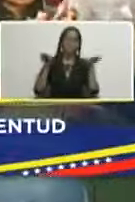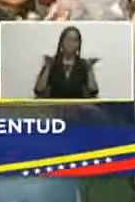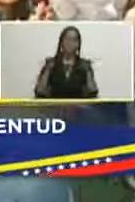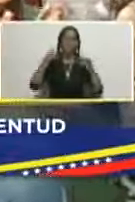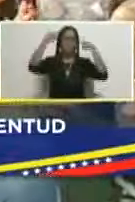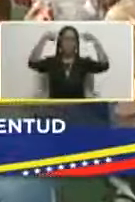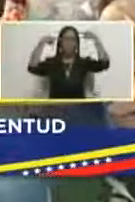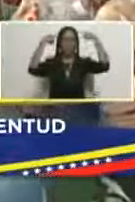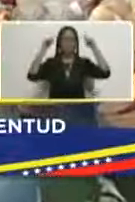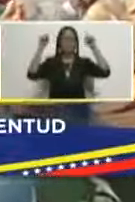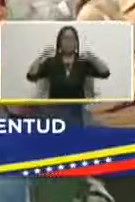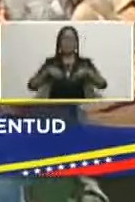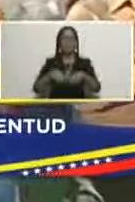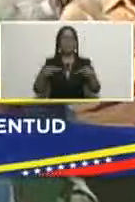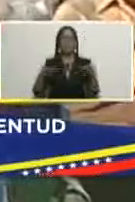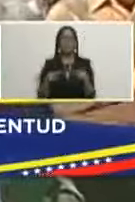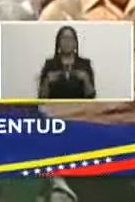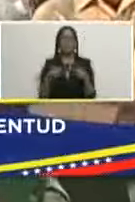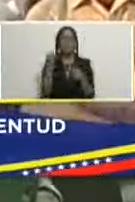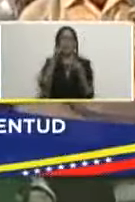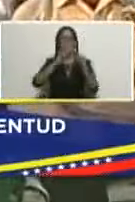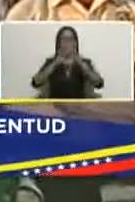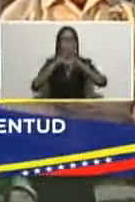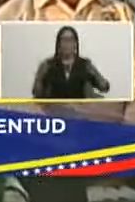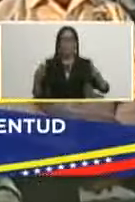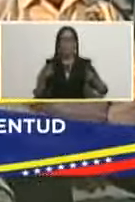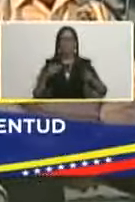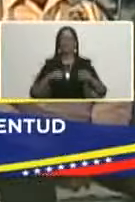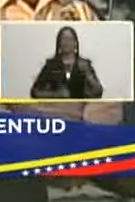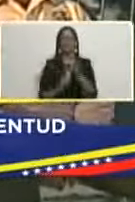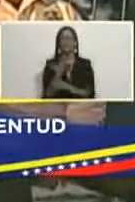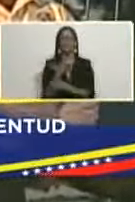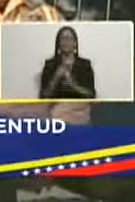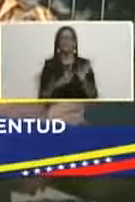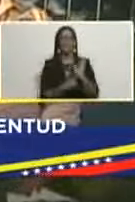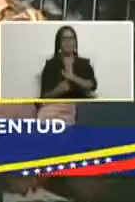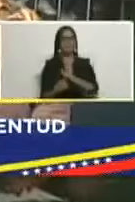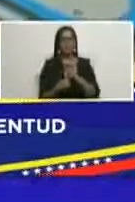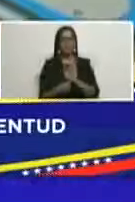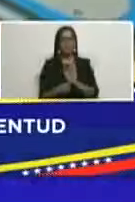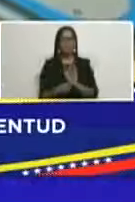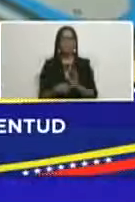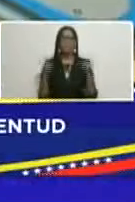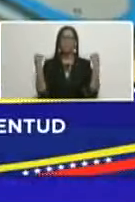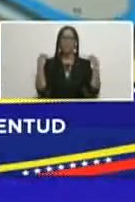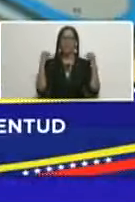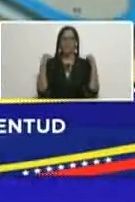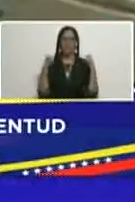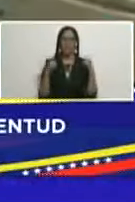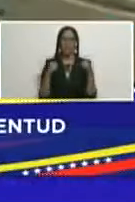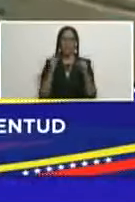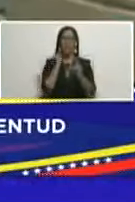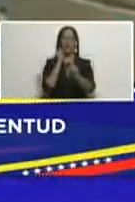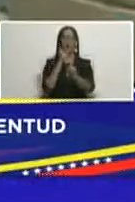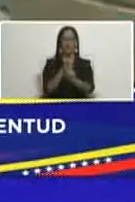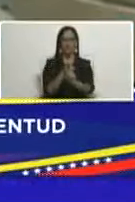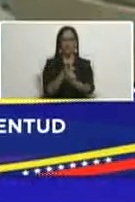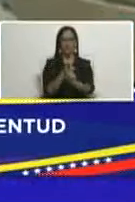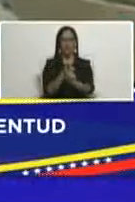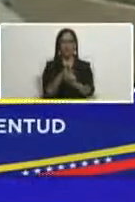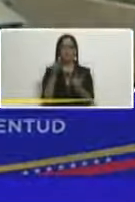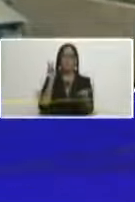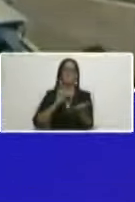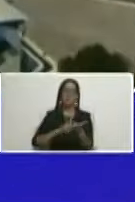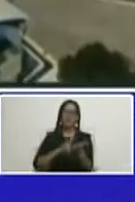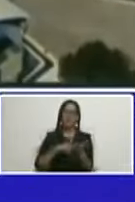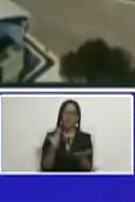Hugo Chávez, de esta zona de paz que estamos inaugurando, es una demostración práctica, concreta,